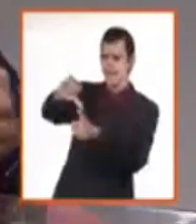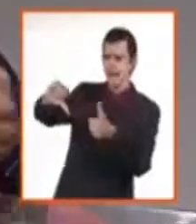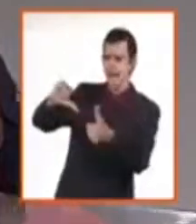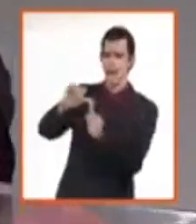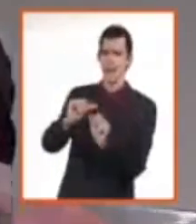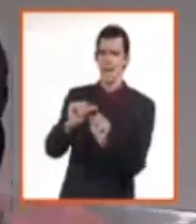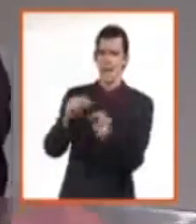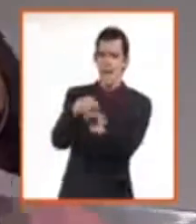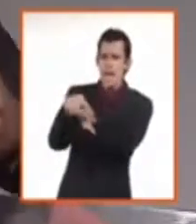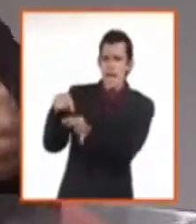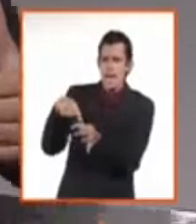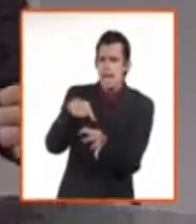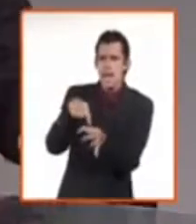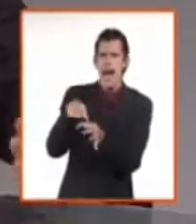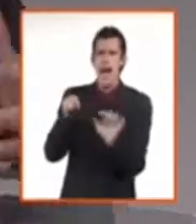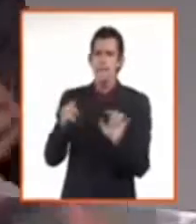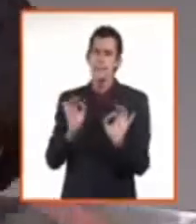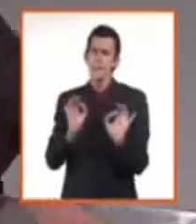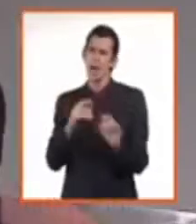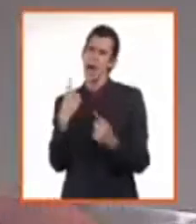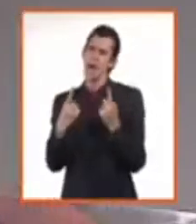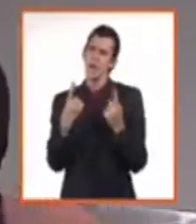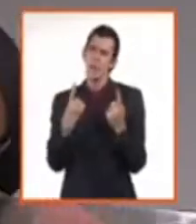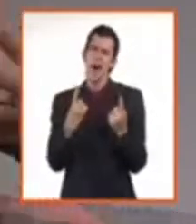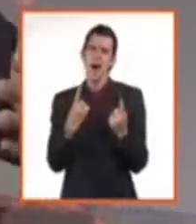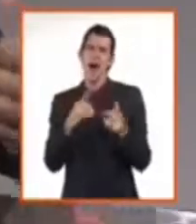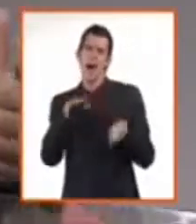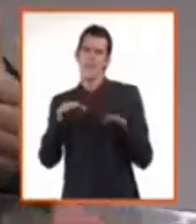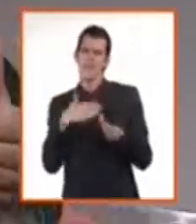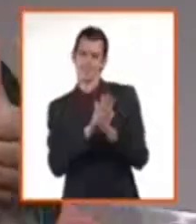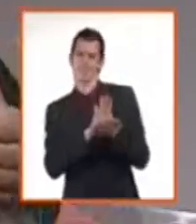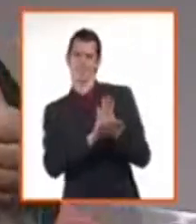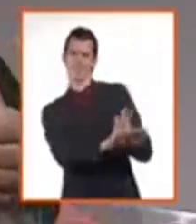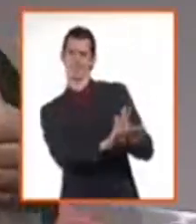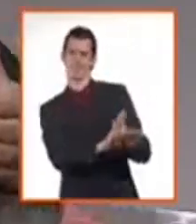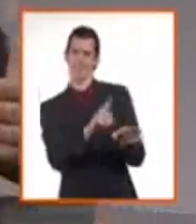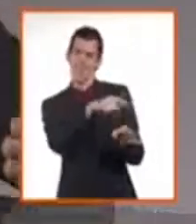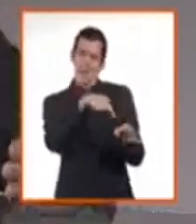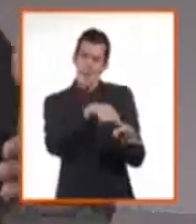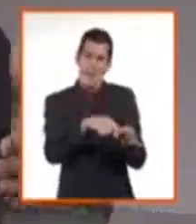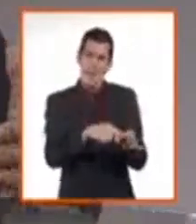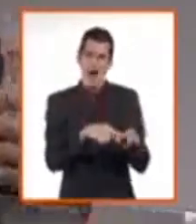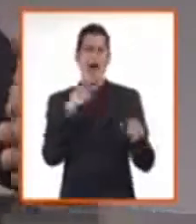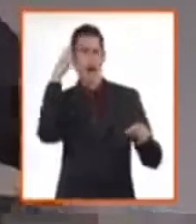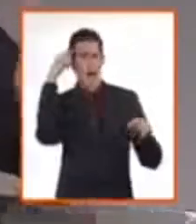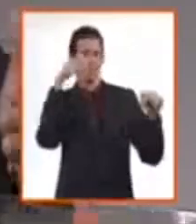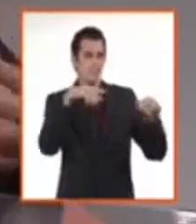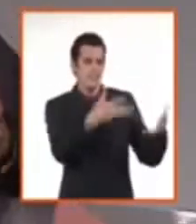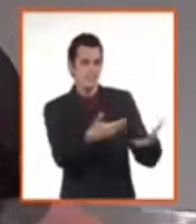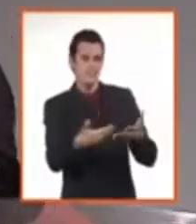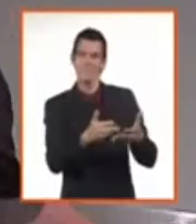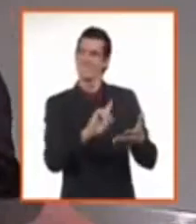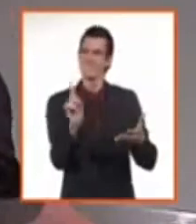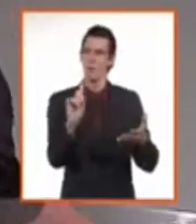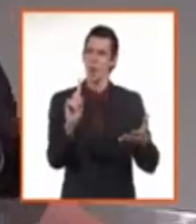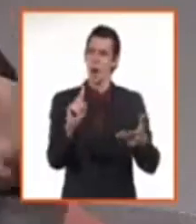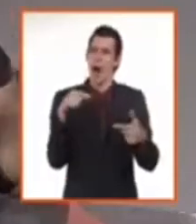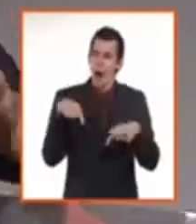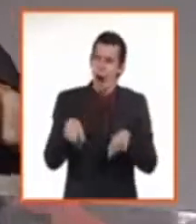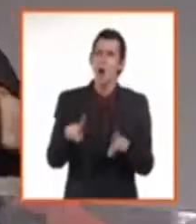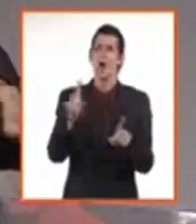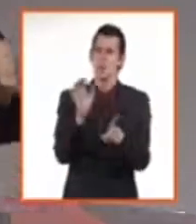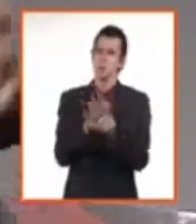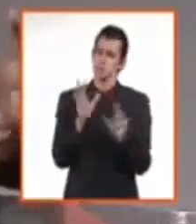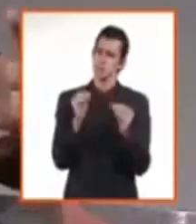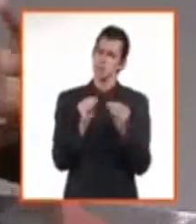sentían o desde américa latina se le veía un poco más distante pero fueron vamos a decir cuba venezuela nicaragua a todos estos gobiernos